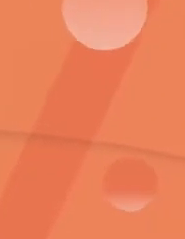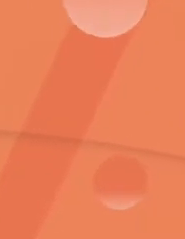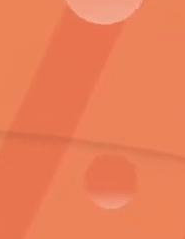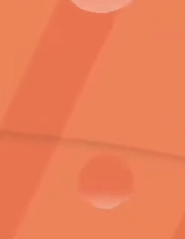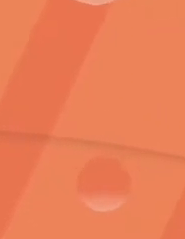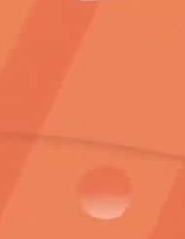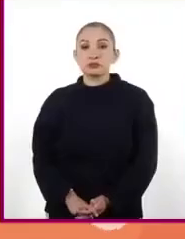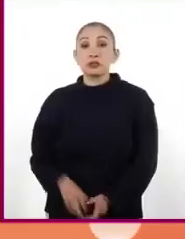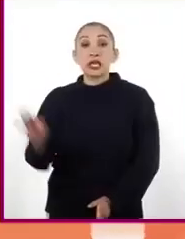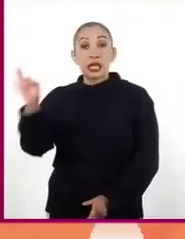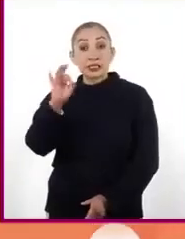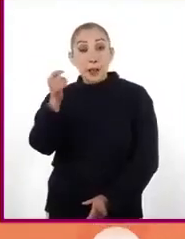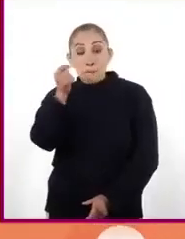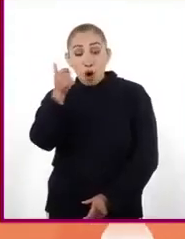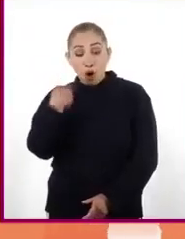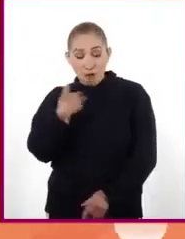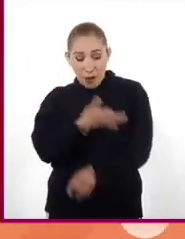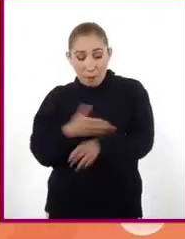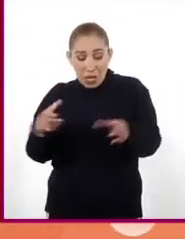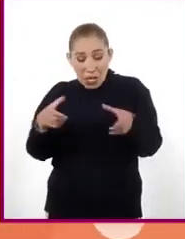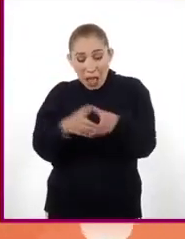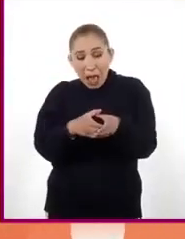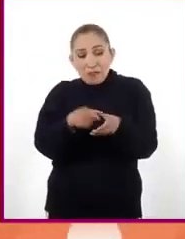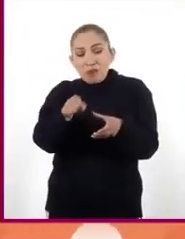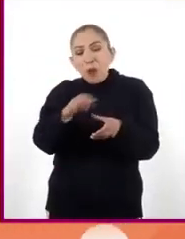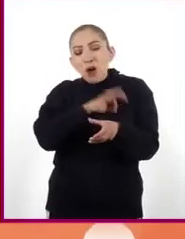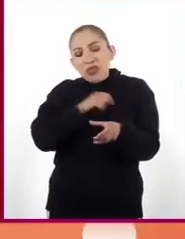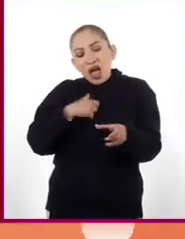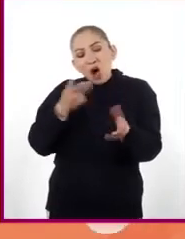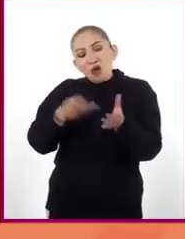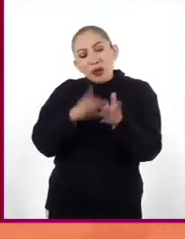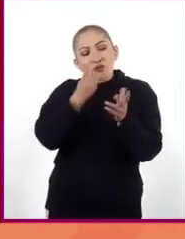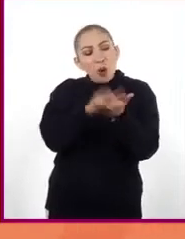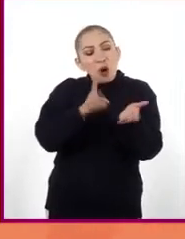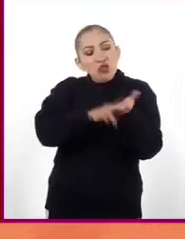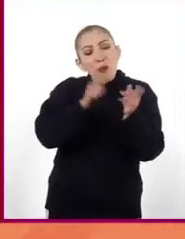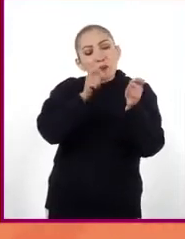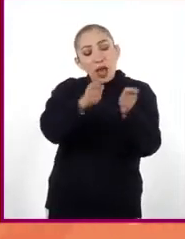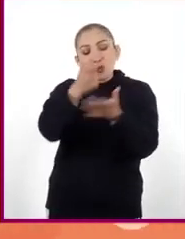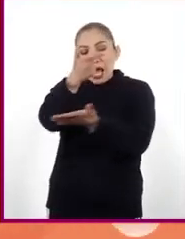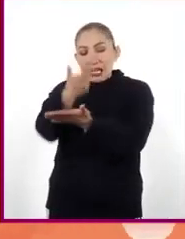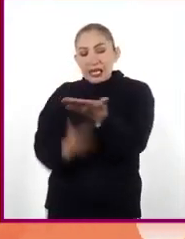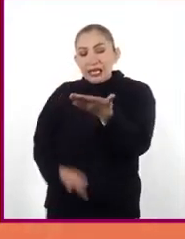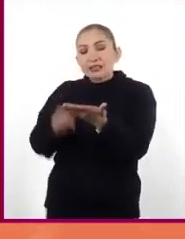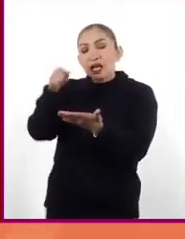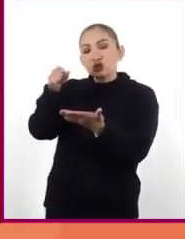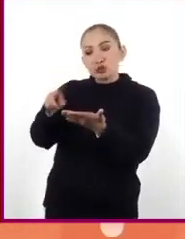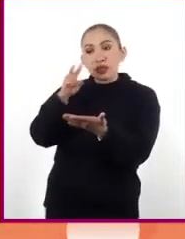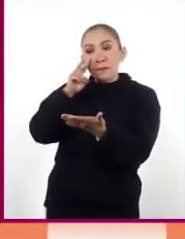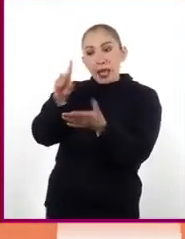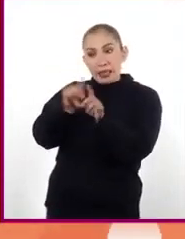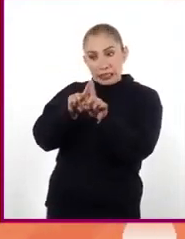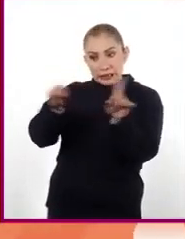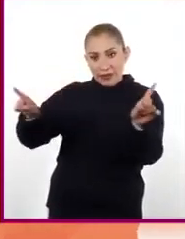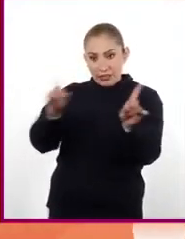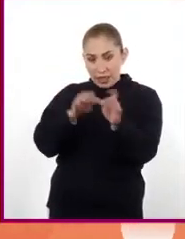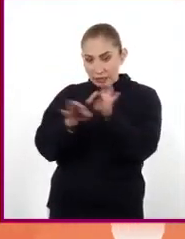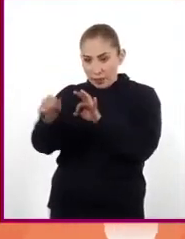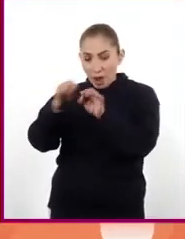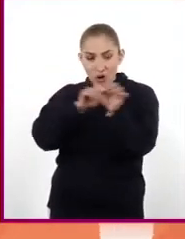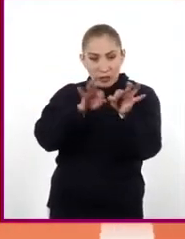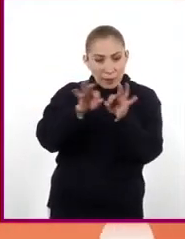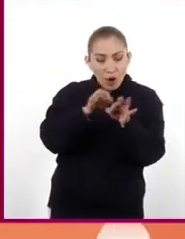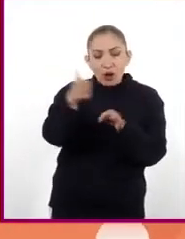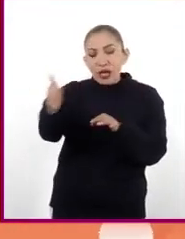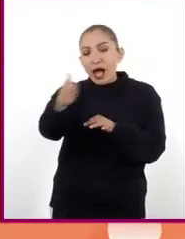Si son pocos miembros de la familia, pueden repetir roles. Hagan una lista en la que sea visible la división del trabajo